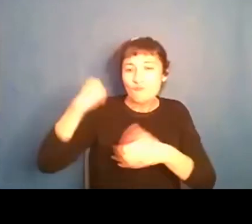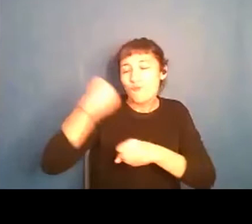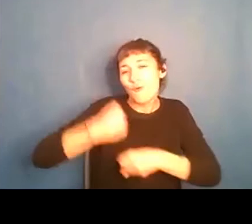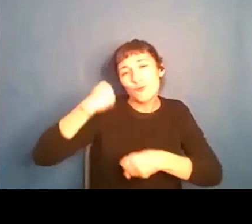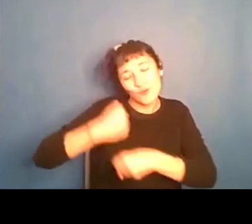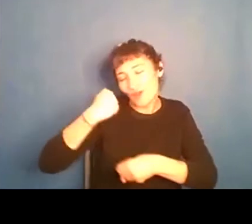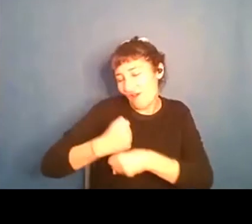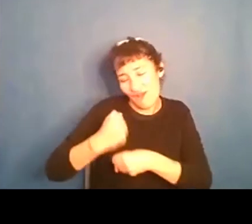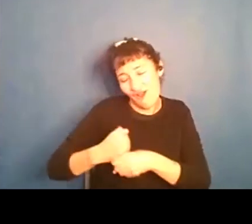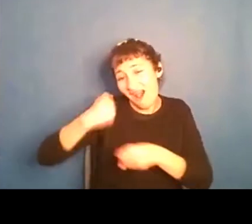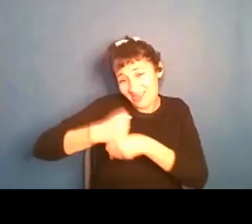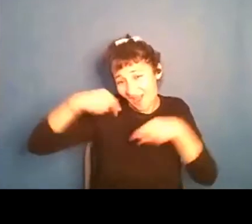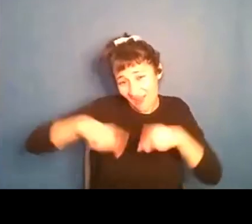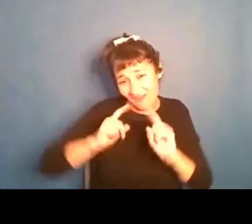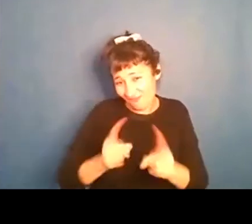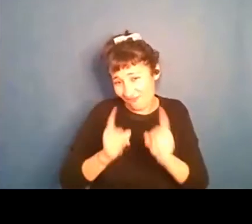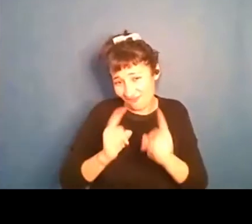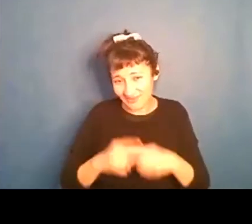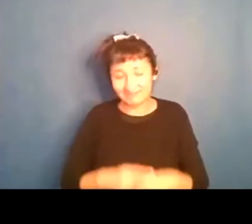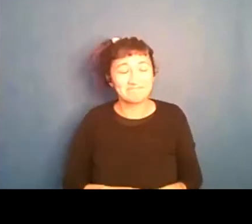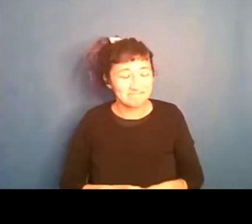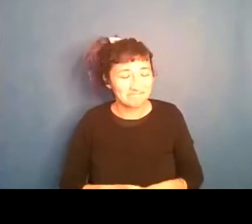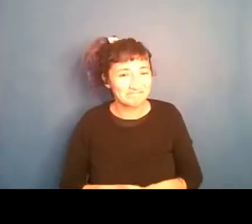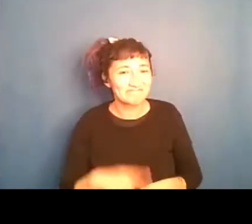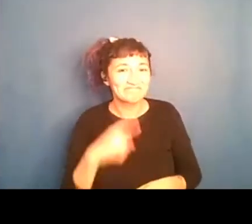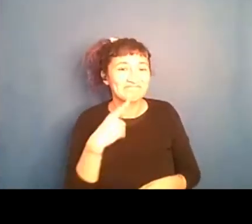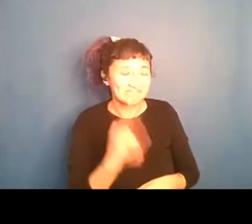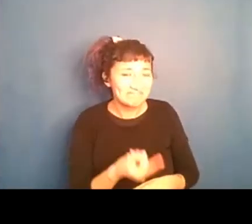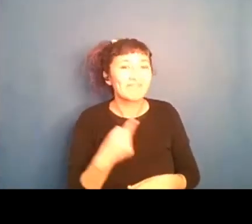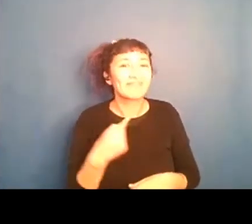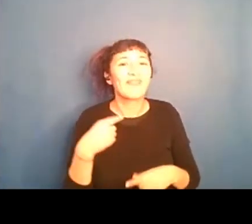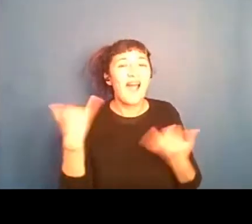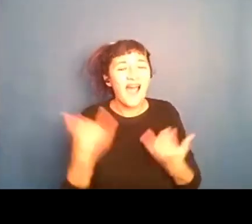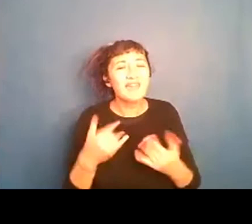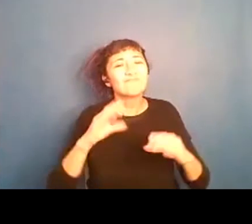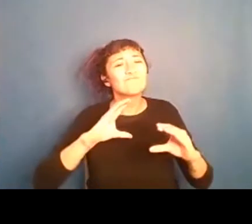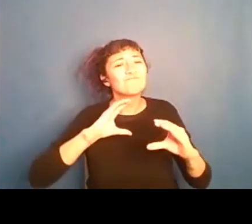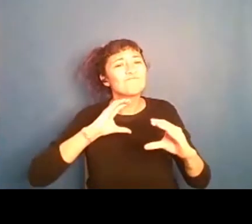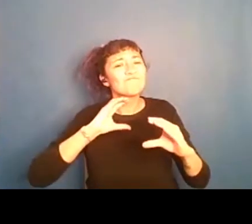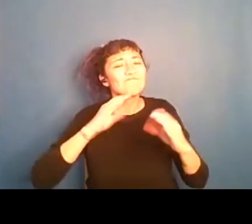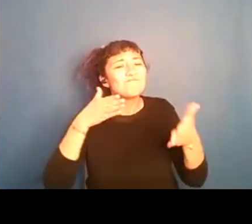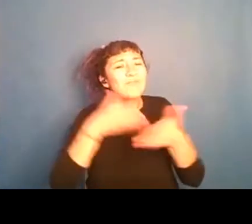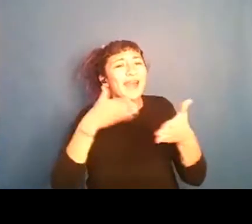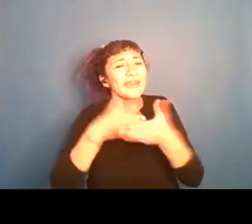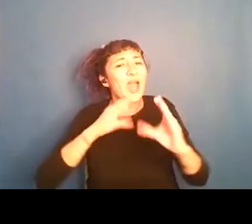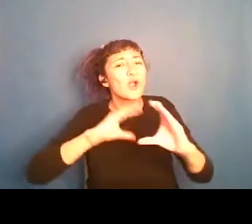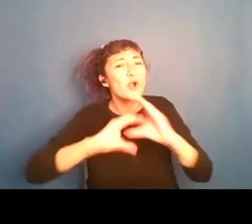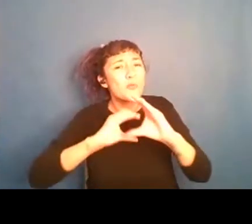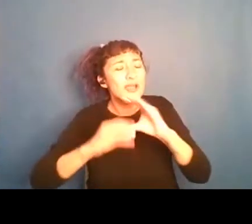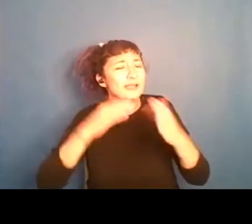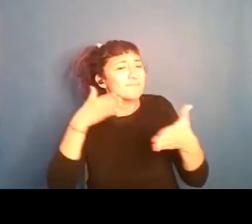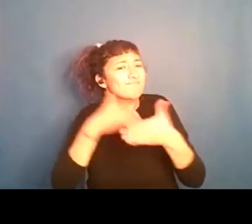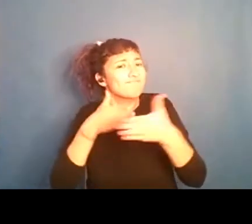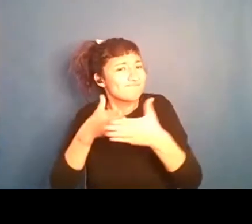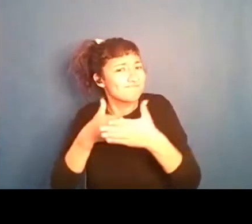esto. Seguro. ¿Qué barreras comunicacionales fueron encontrando en los distintos sectores del territorio?